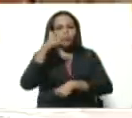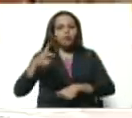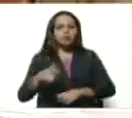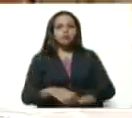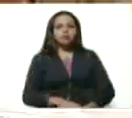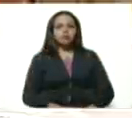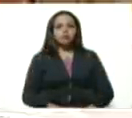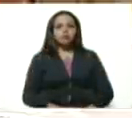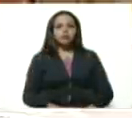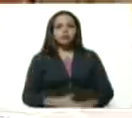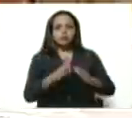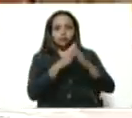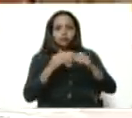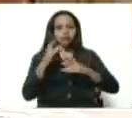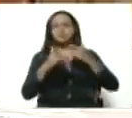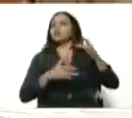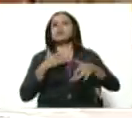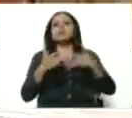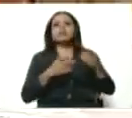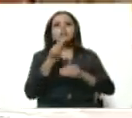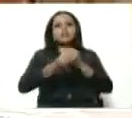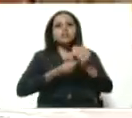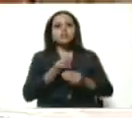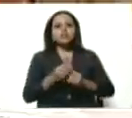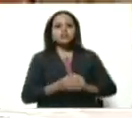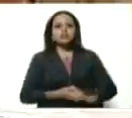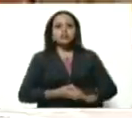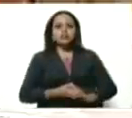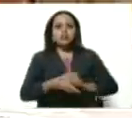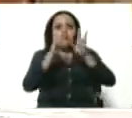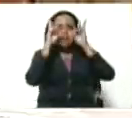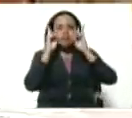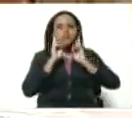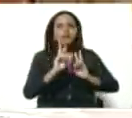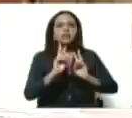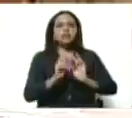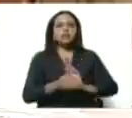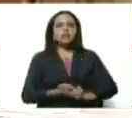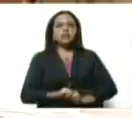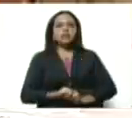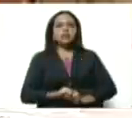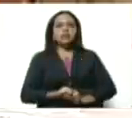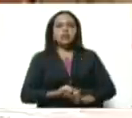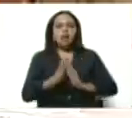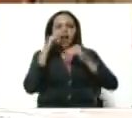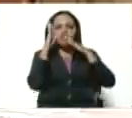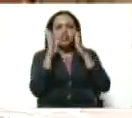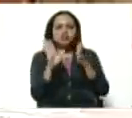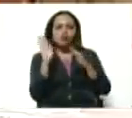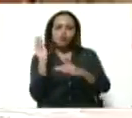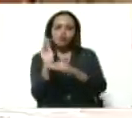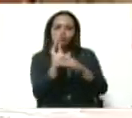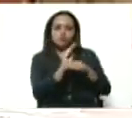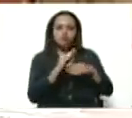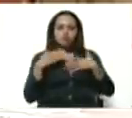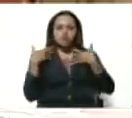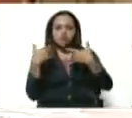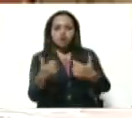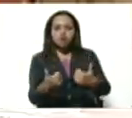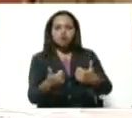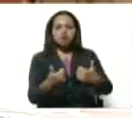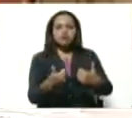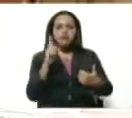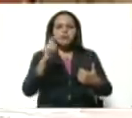todas estas jornadas que estamos llevando adelante de desinfección de atención de la seguridad de la medida de la